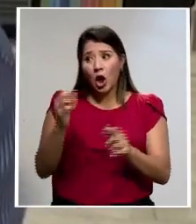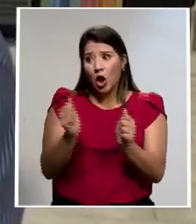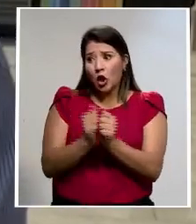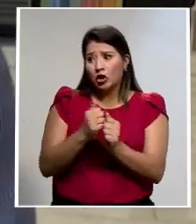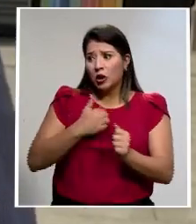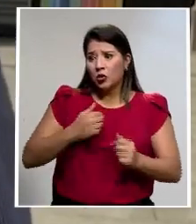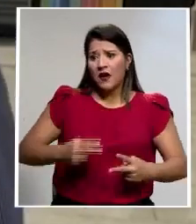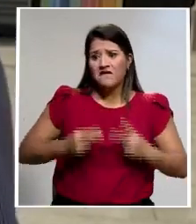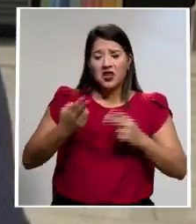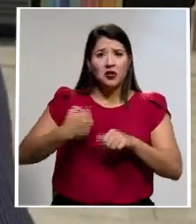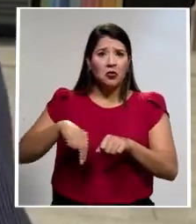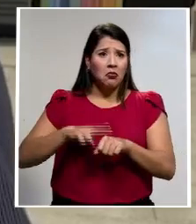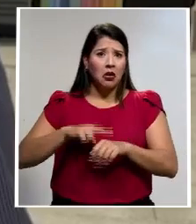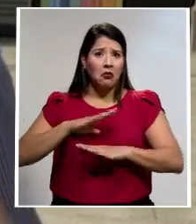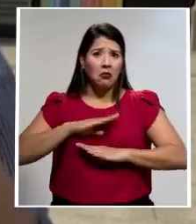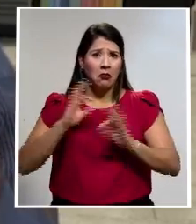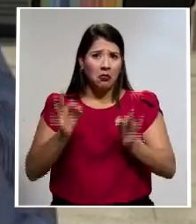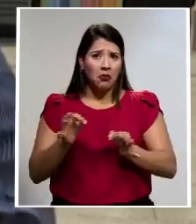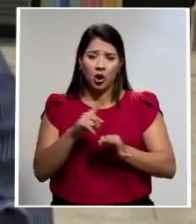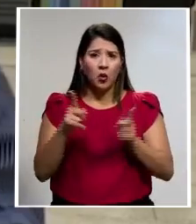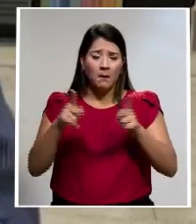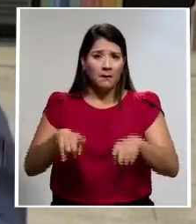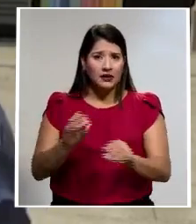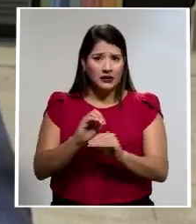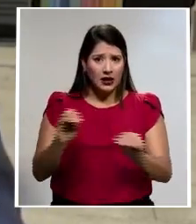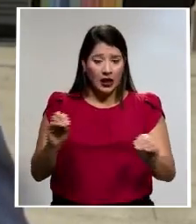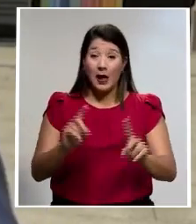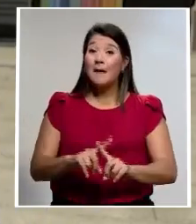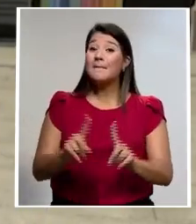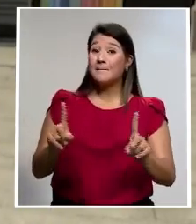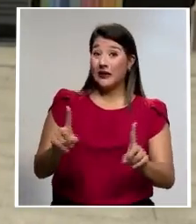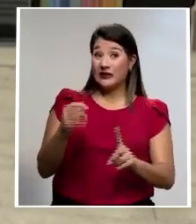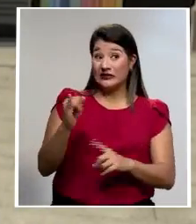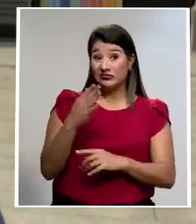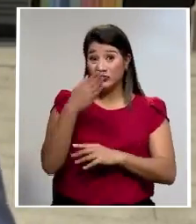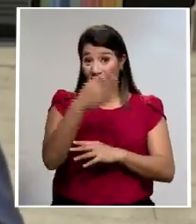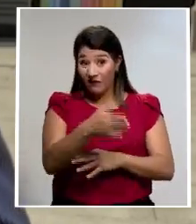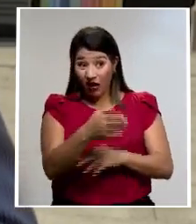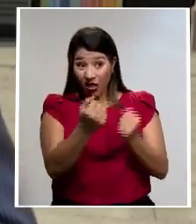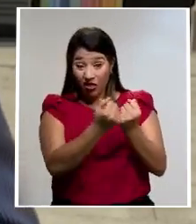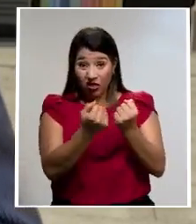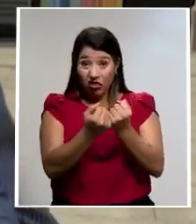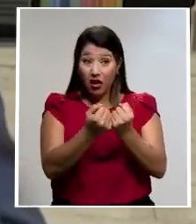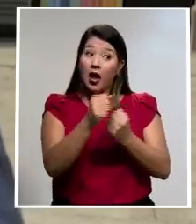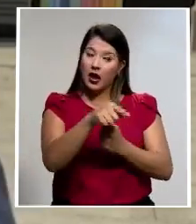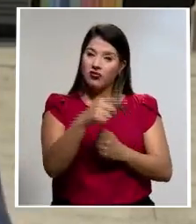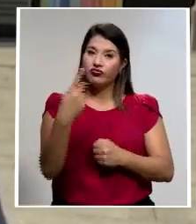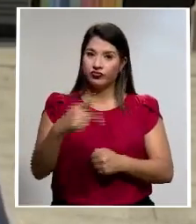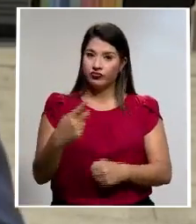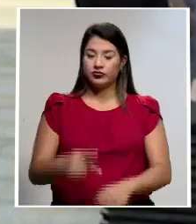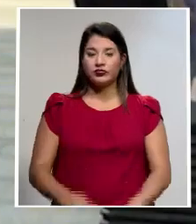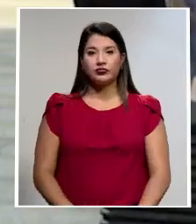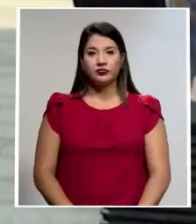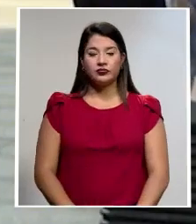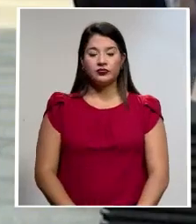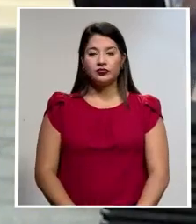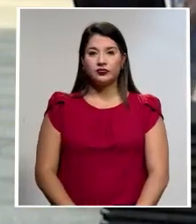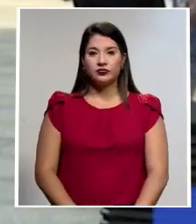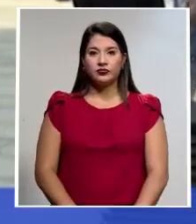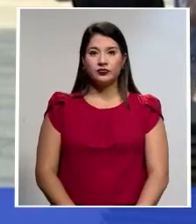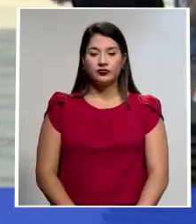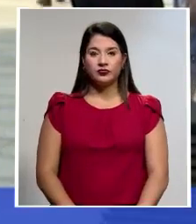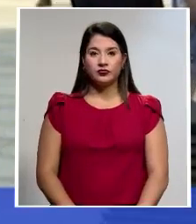normalmente es suficiente. No te va a pasar nada, pero sí, si vas a estos lugares, el riesgo es alto. Necesitamos